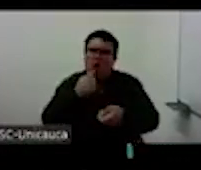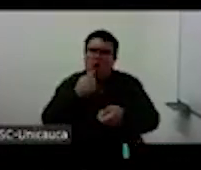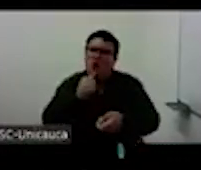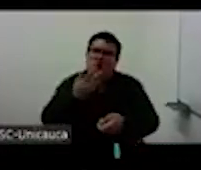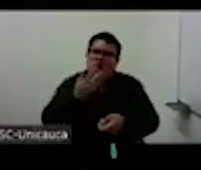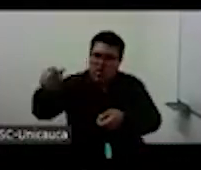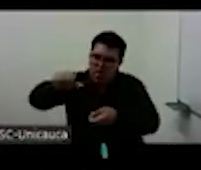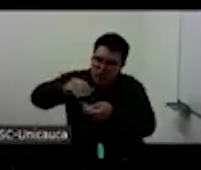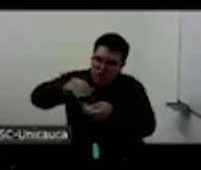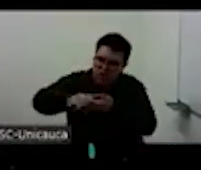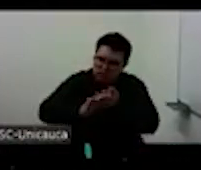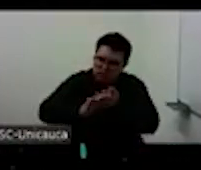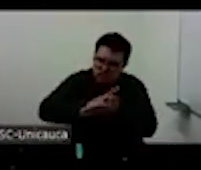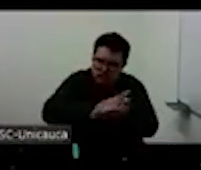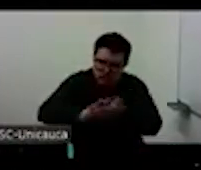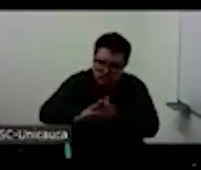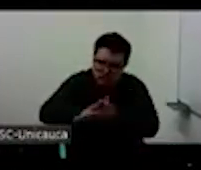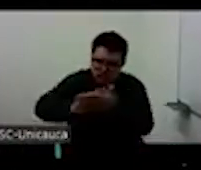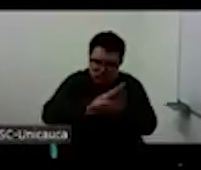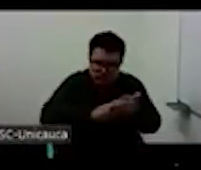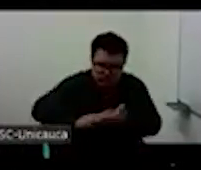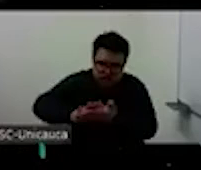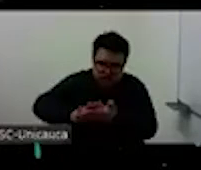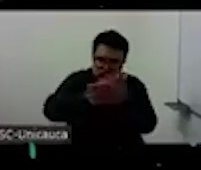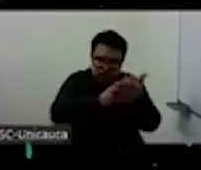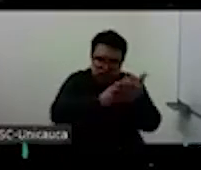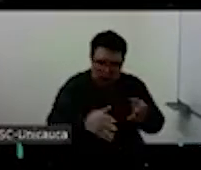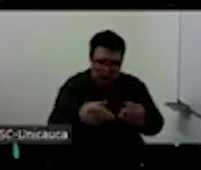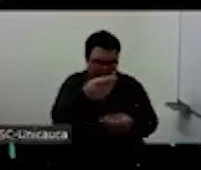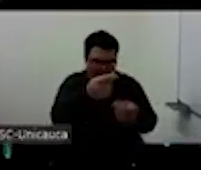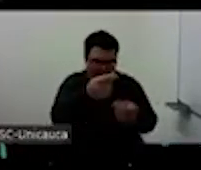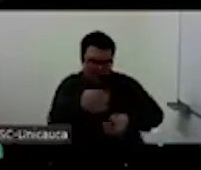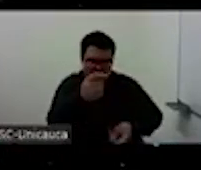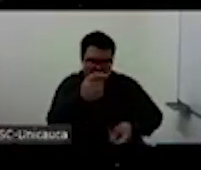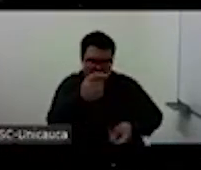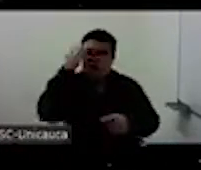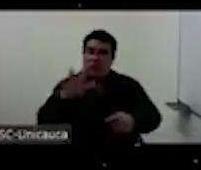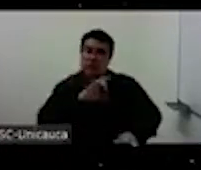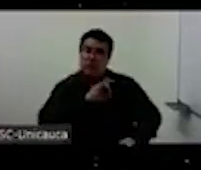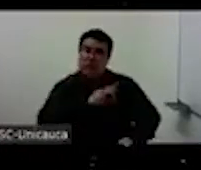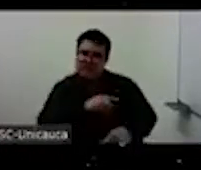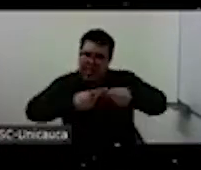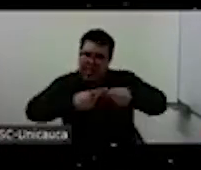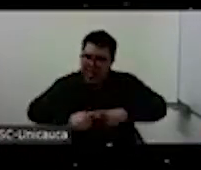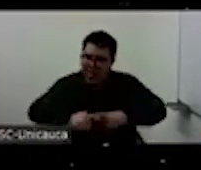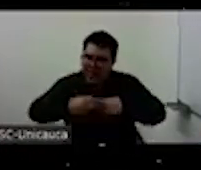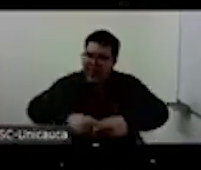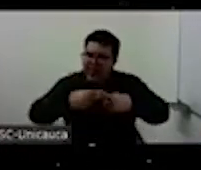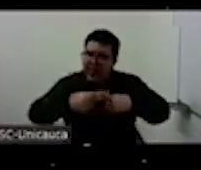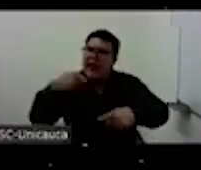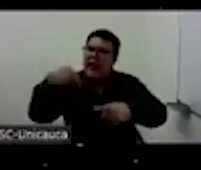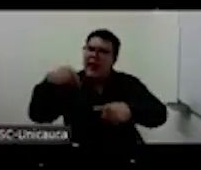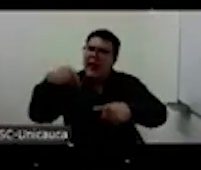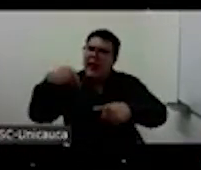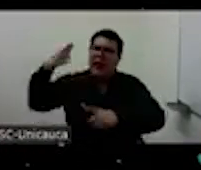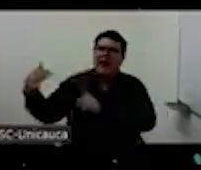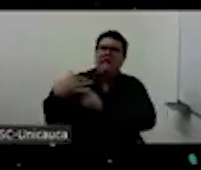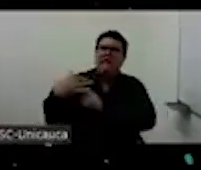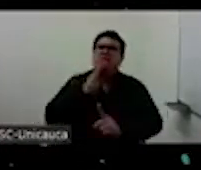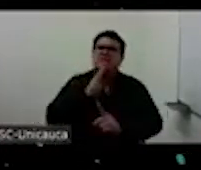Estudios antropológicos y arqueológicos señalan que esta textilería mapuche estaba influenciada por la